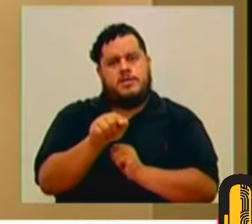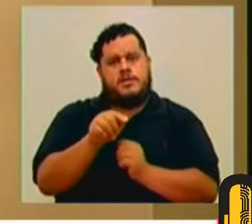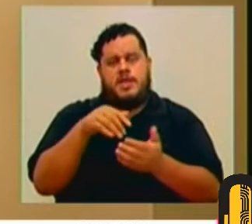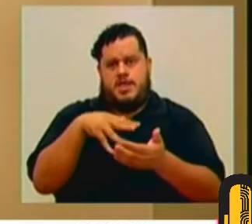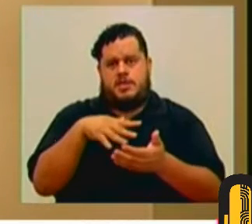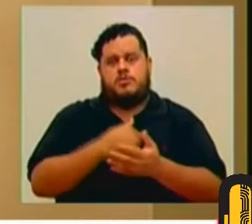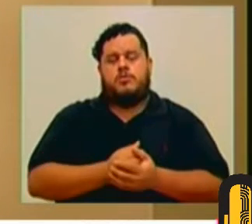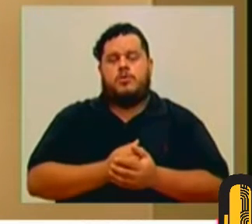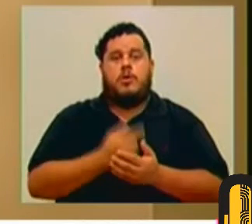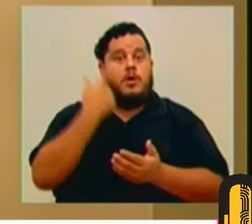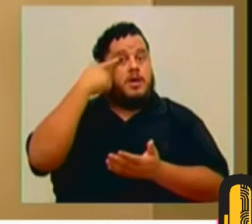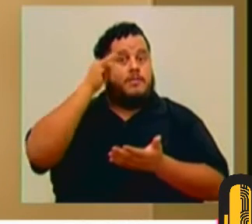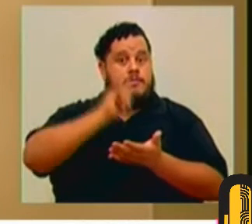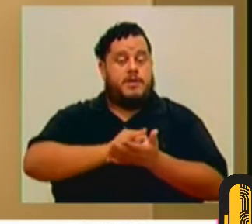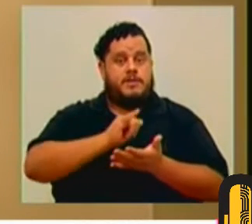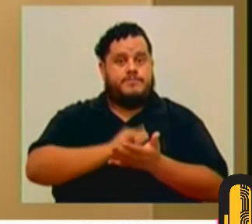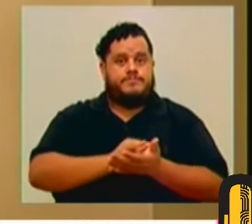para lo cual se va a